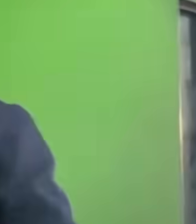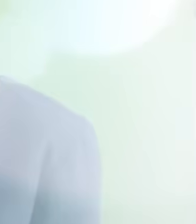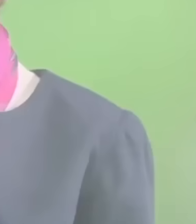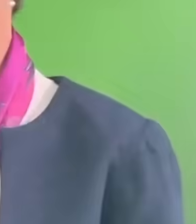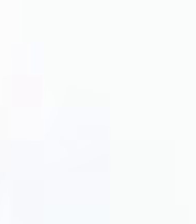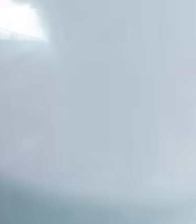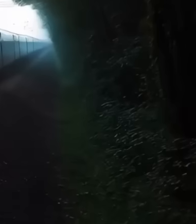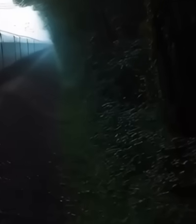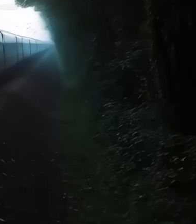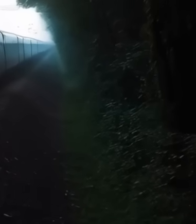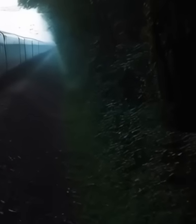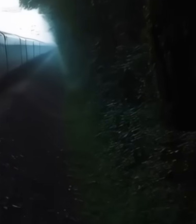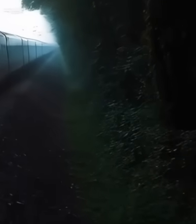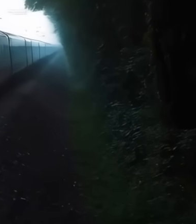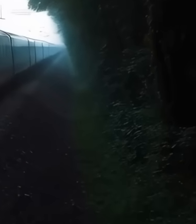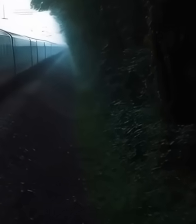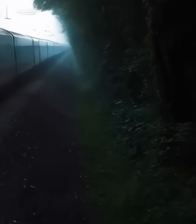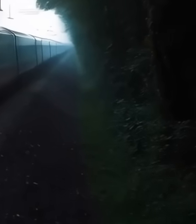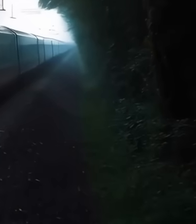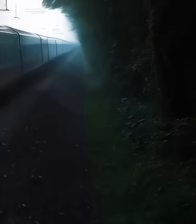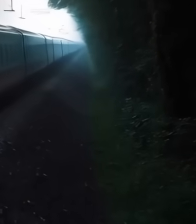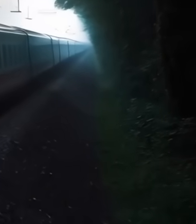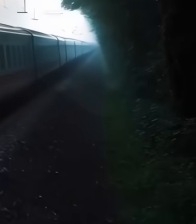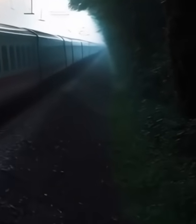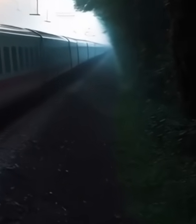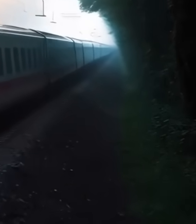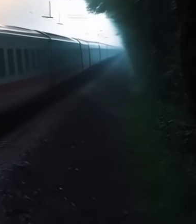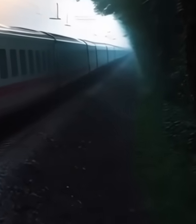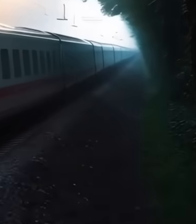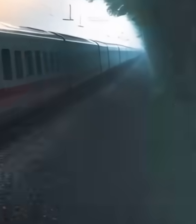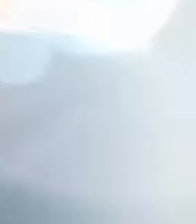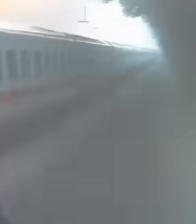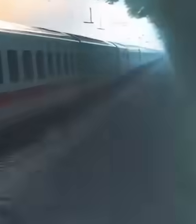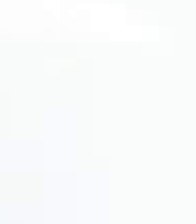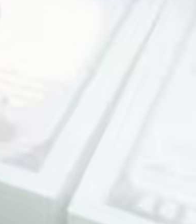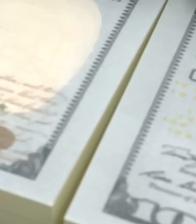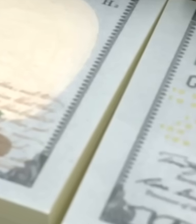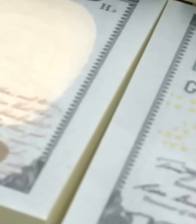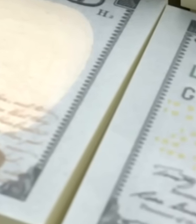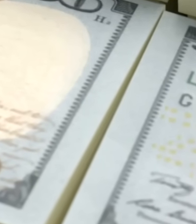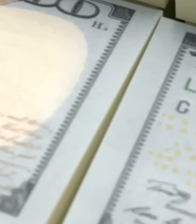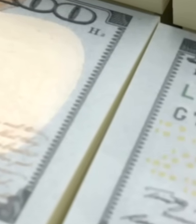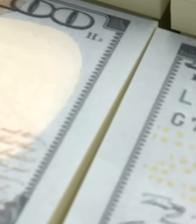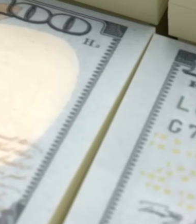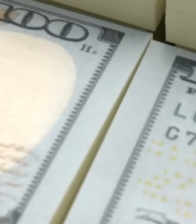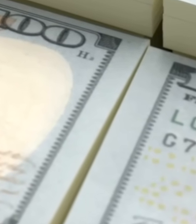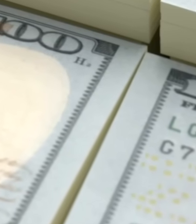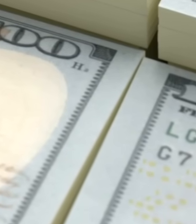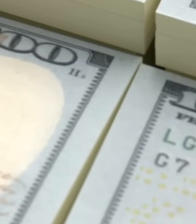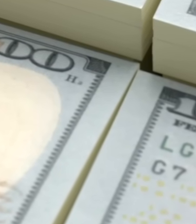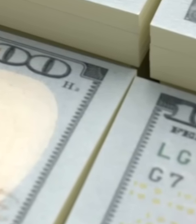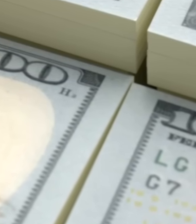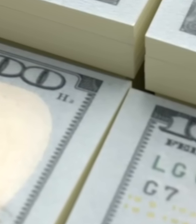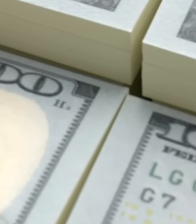caso alcanzaría para construir más líneas de trenes de pasajeros. Es muchísimo dinero lo que se habían